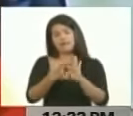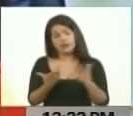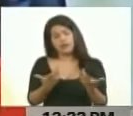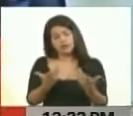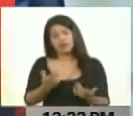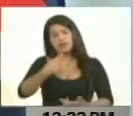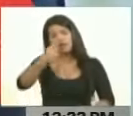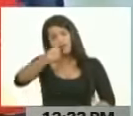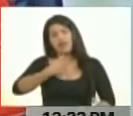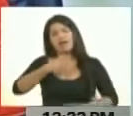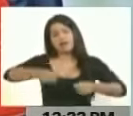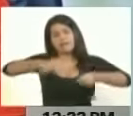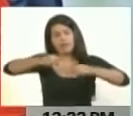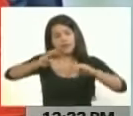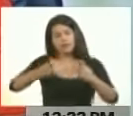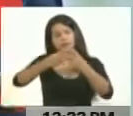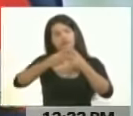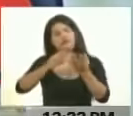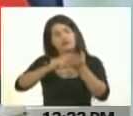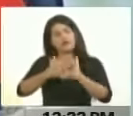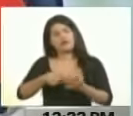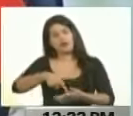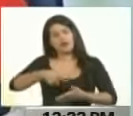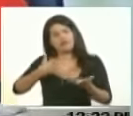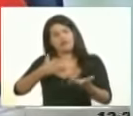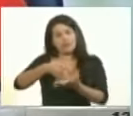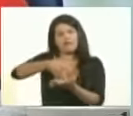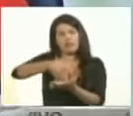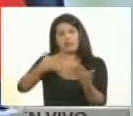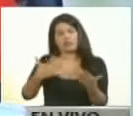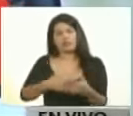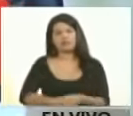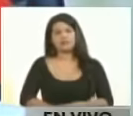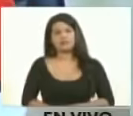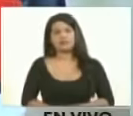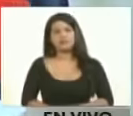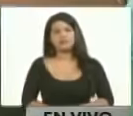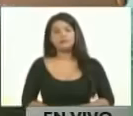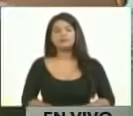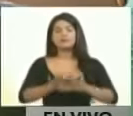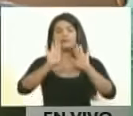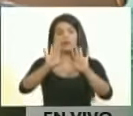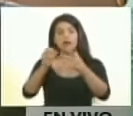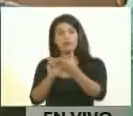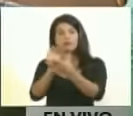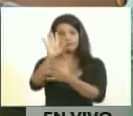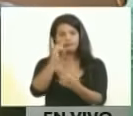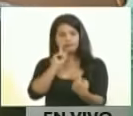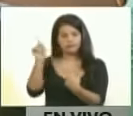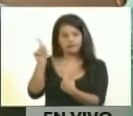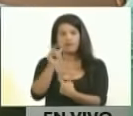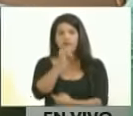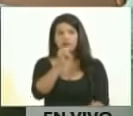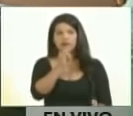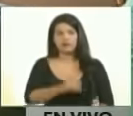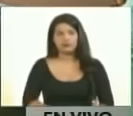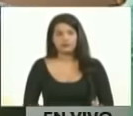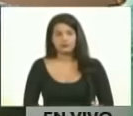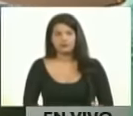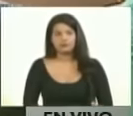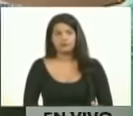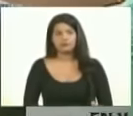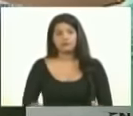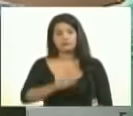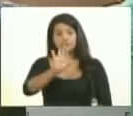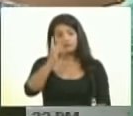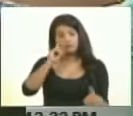institucionalidad mercosuriana. Paso a señalar los datos. Del total, tal